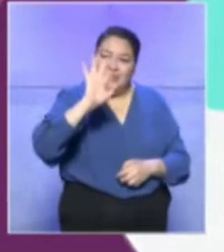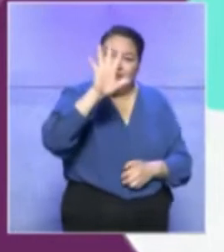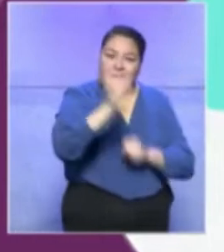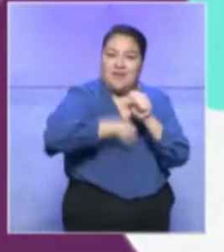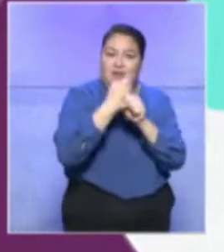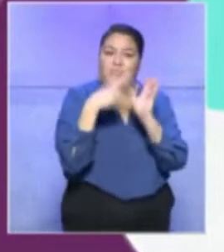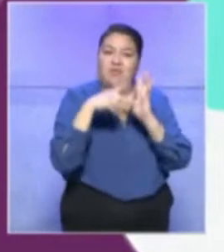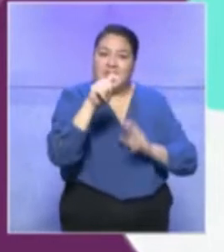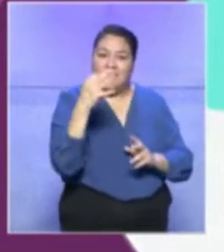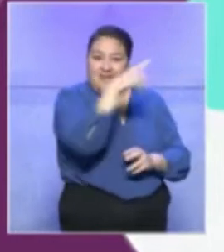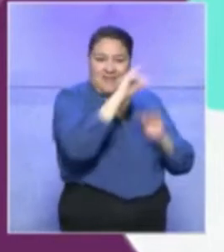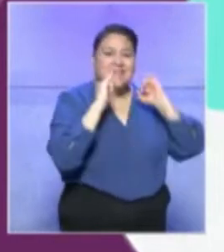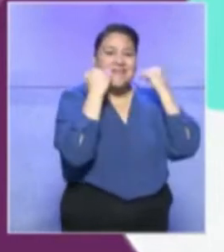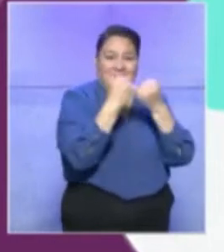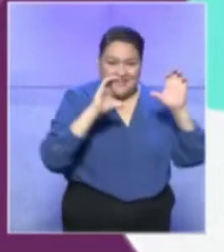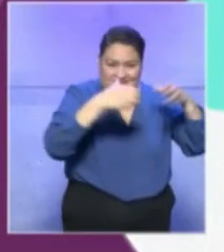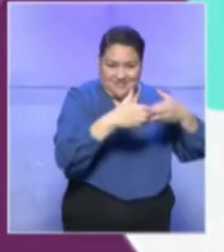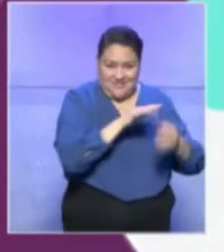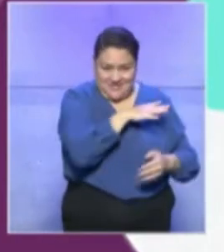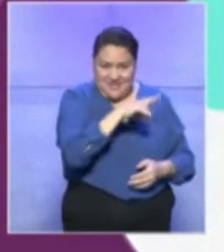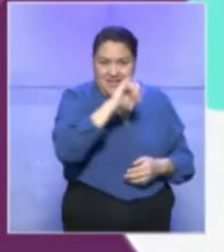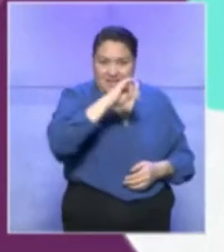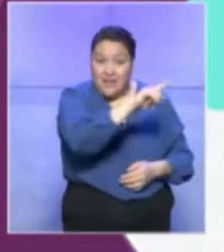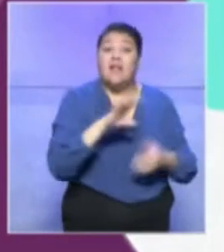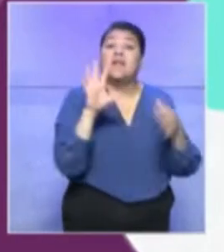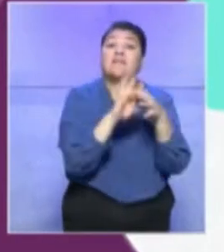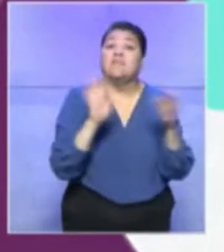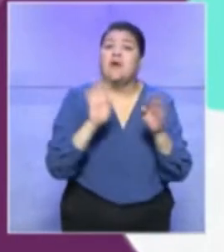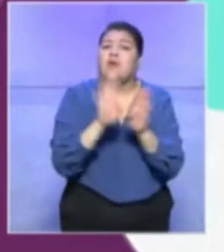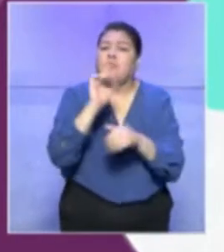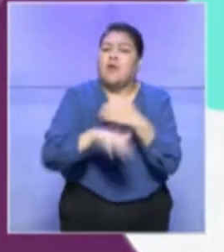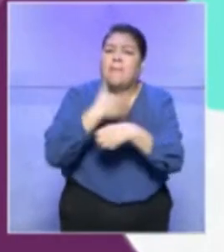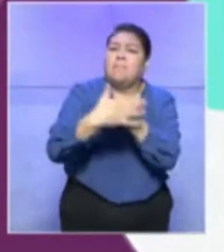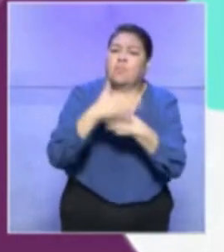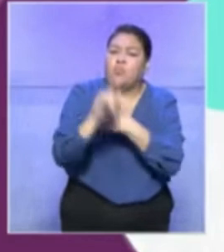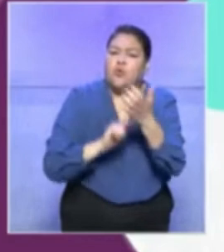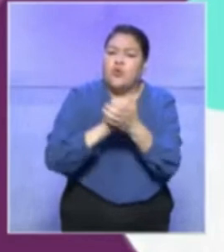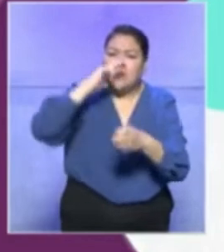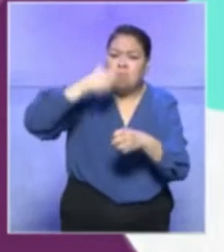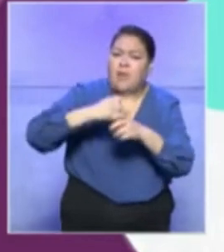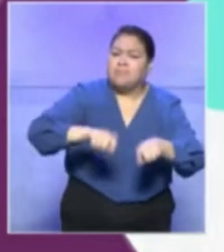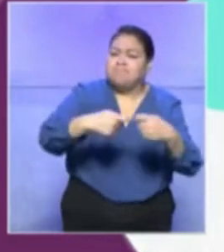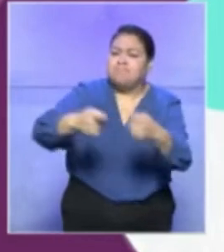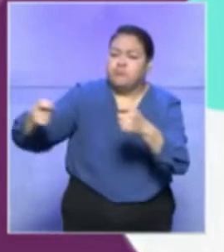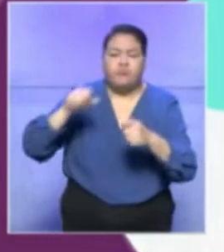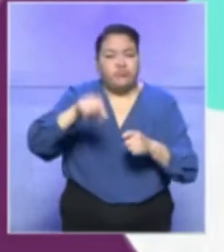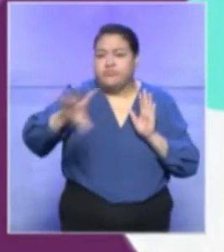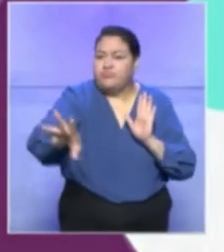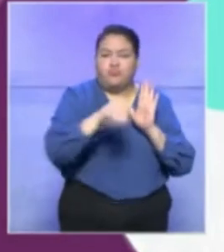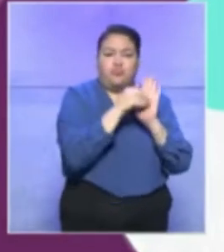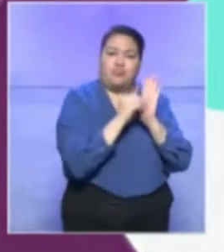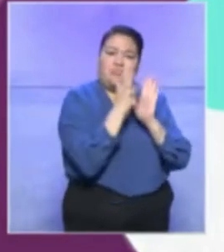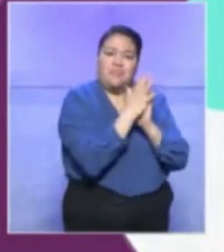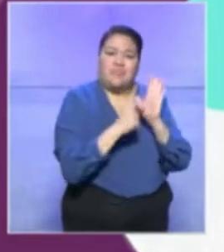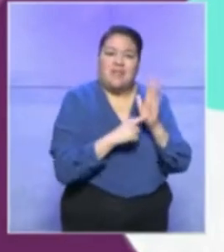645-2023 del Consejo General del INE, generado para establecer la forma en que se aplicaría la fórmula de asignación de representación proporcional en